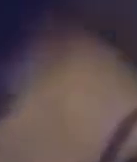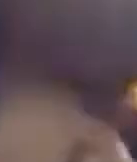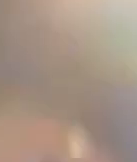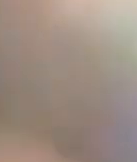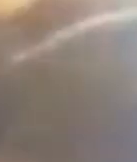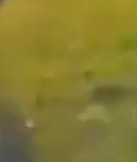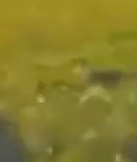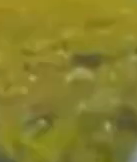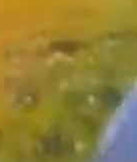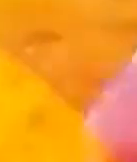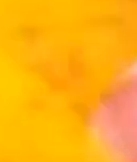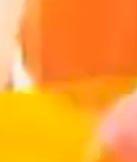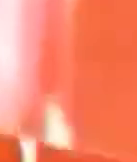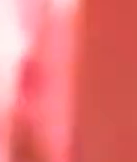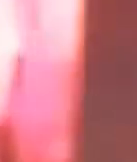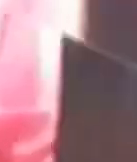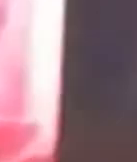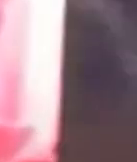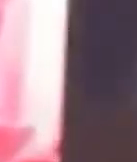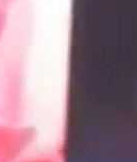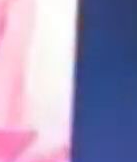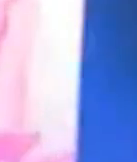cómo se lleva el frío